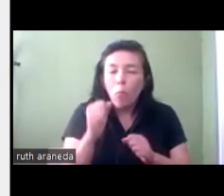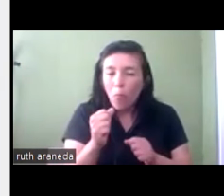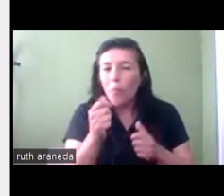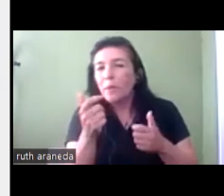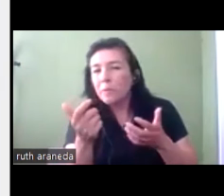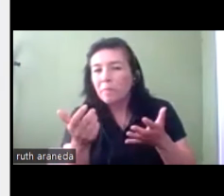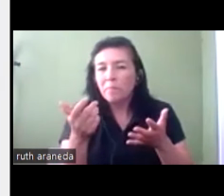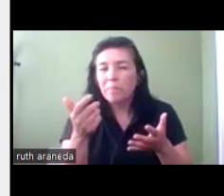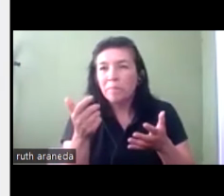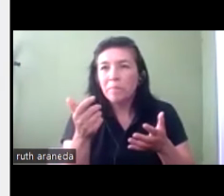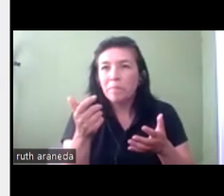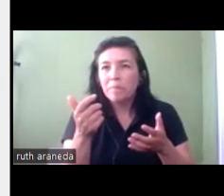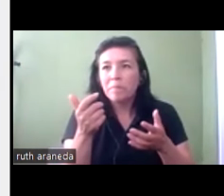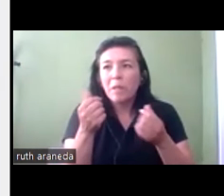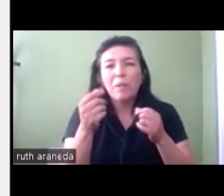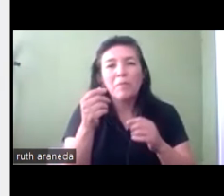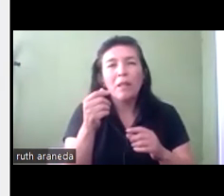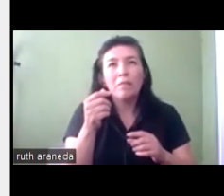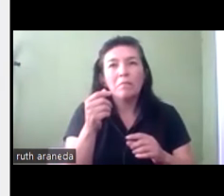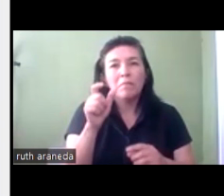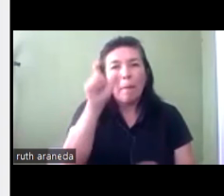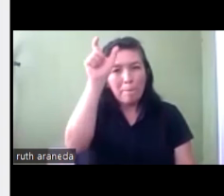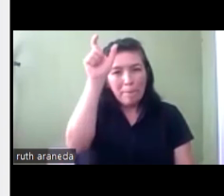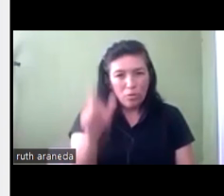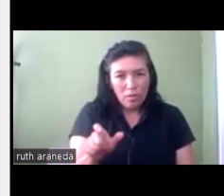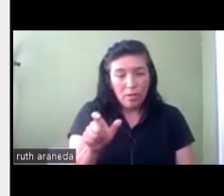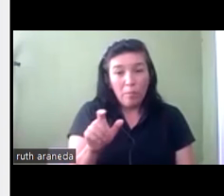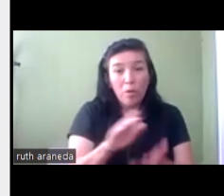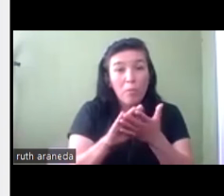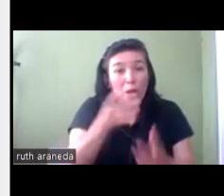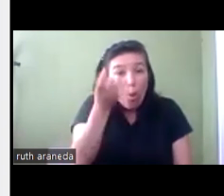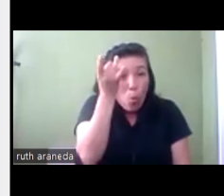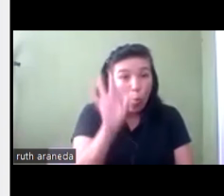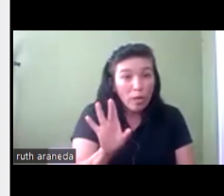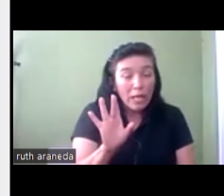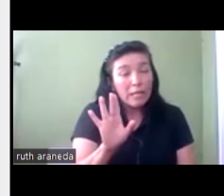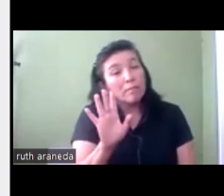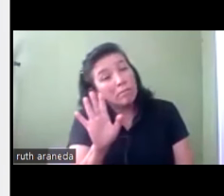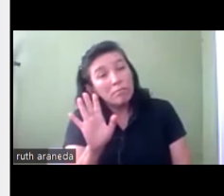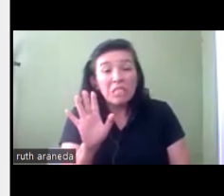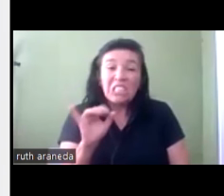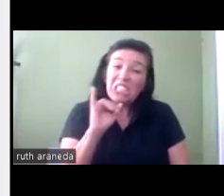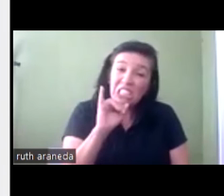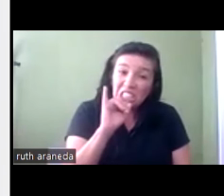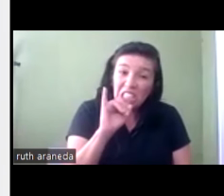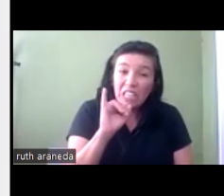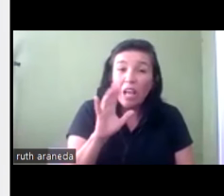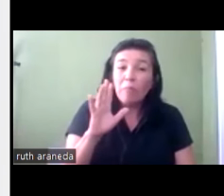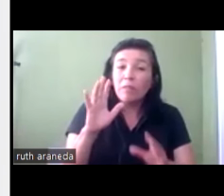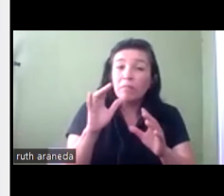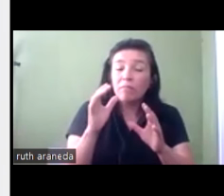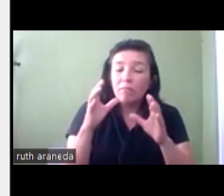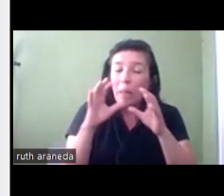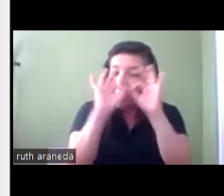es la singularidad, digamos, ¿ya? No son piezas totalmente únicas, pero sí tienen elementos, muchas veces,